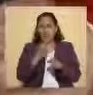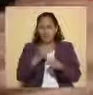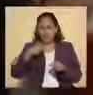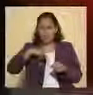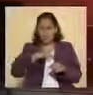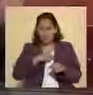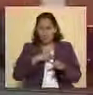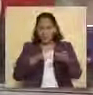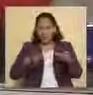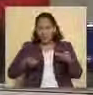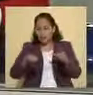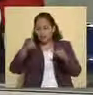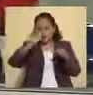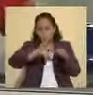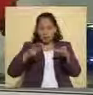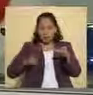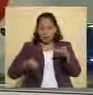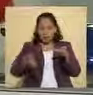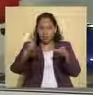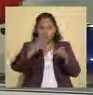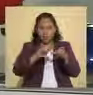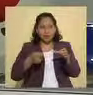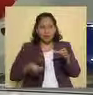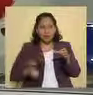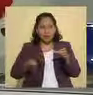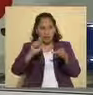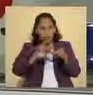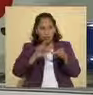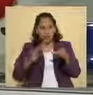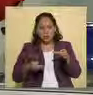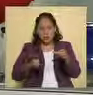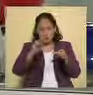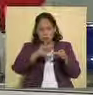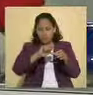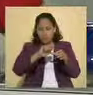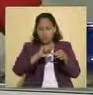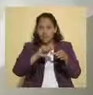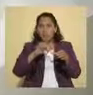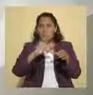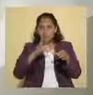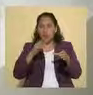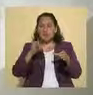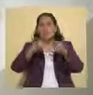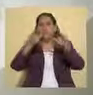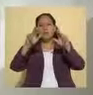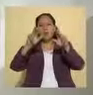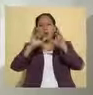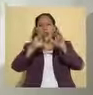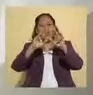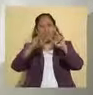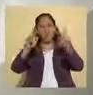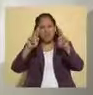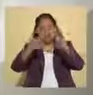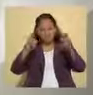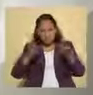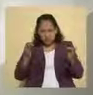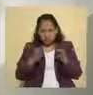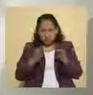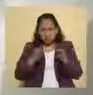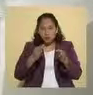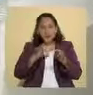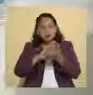vamos a hacer es irlos llenando y luego ya que los tenemos los vamos a meter en el congelador hasta que que